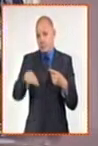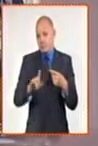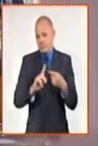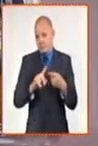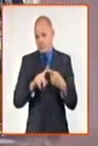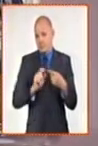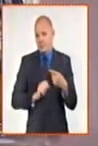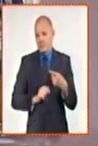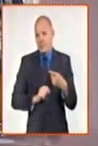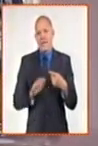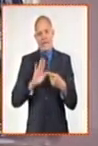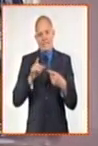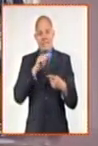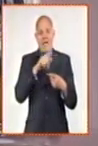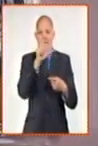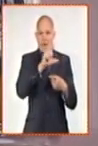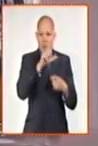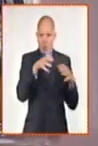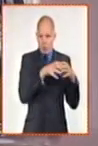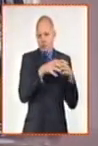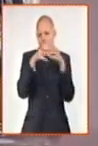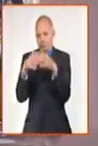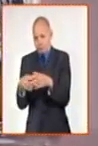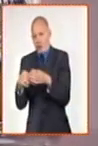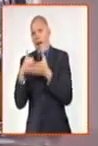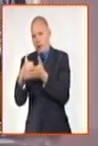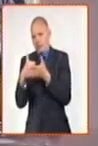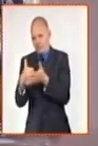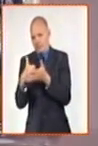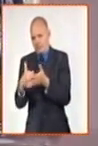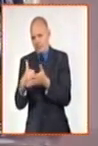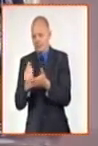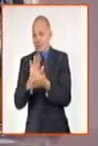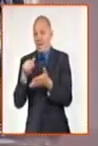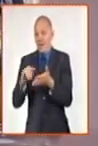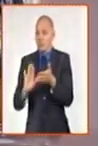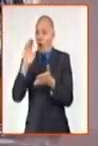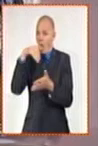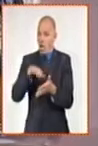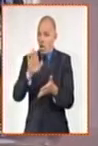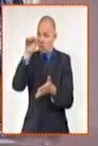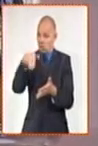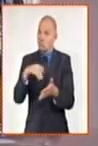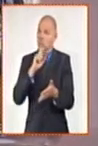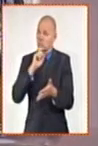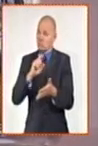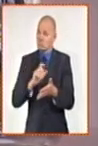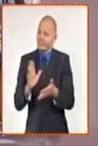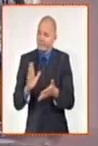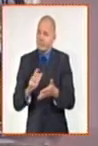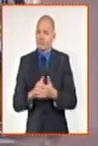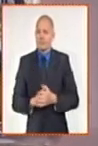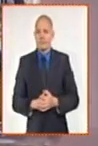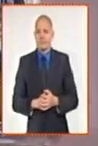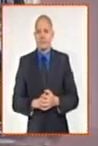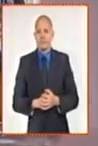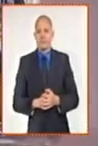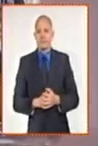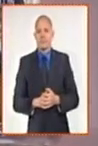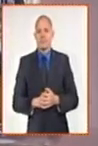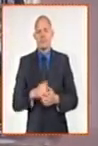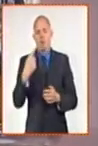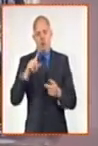Honda, que tenemos el contingente de Camagüey trabajando en este municipio, en una región montañosa de la provincia de